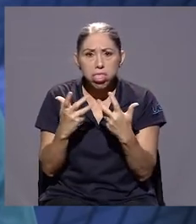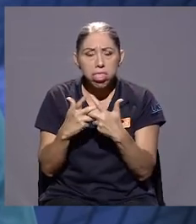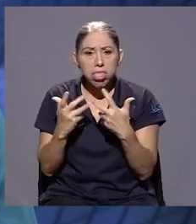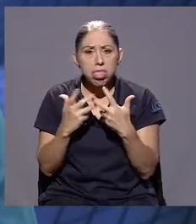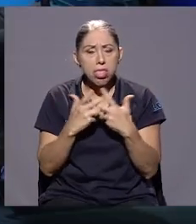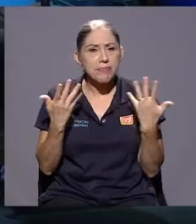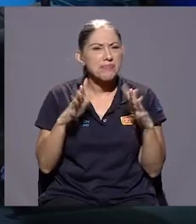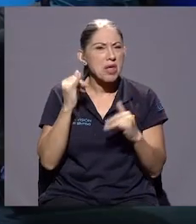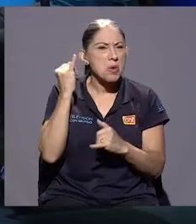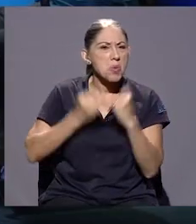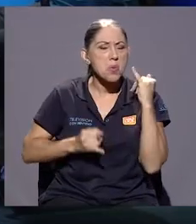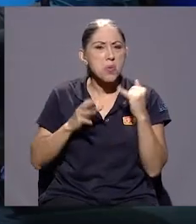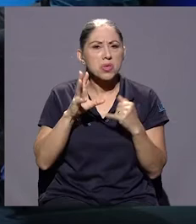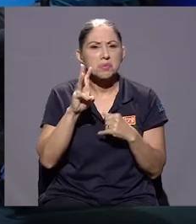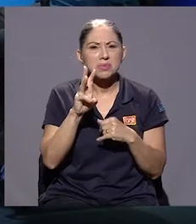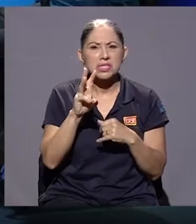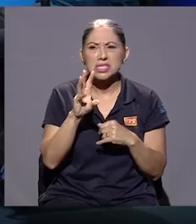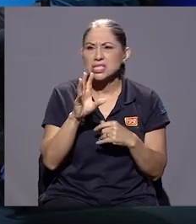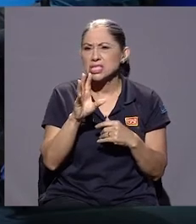50 años 70